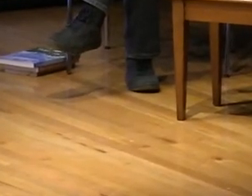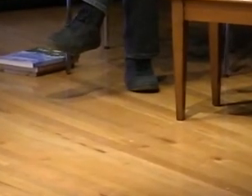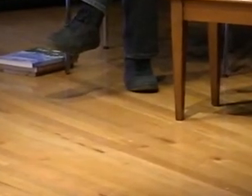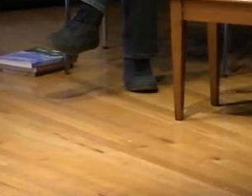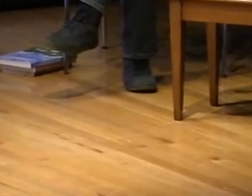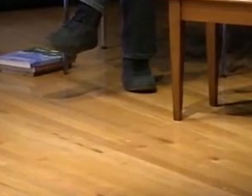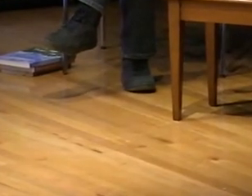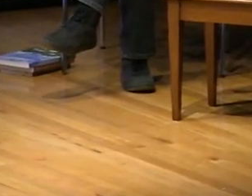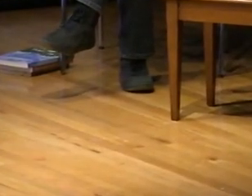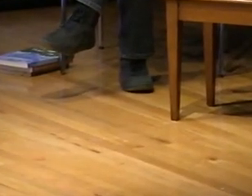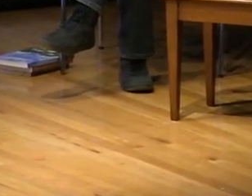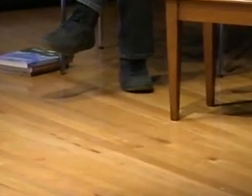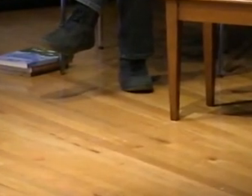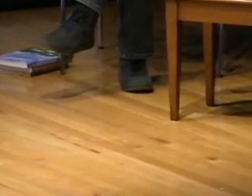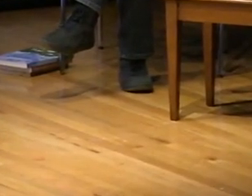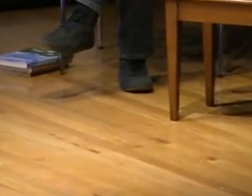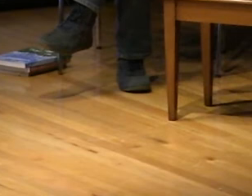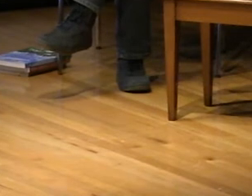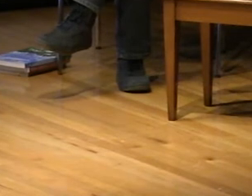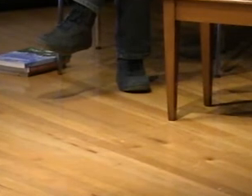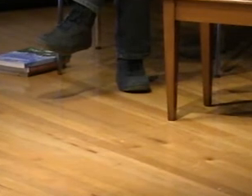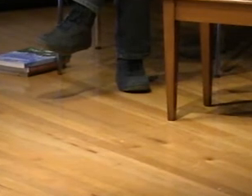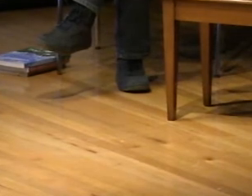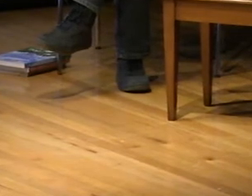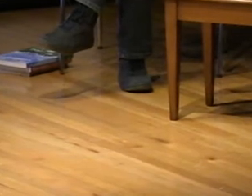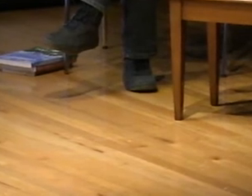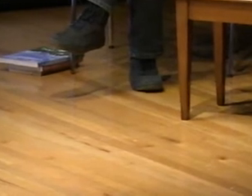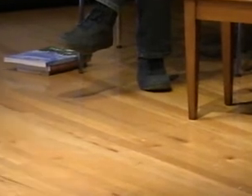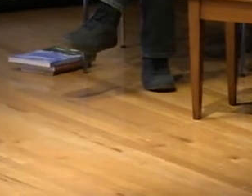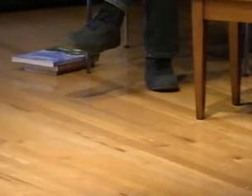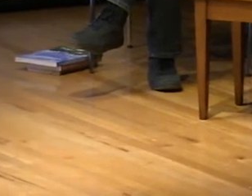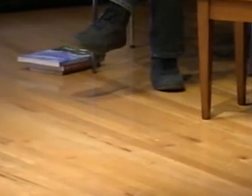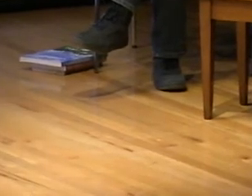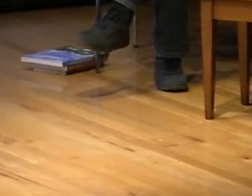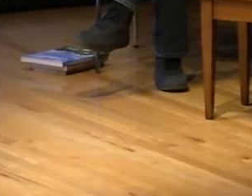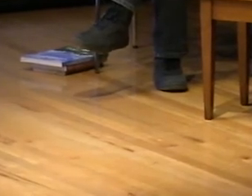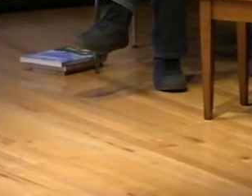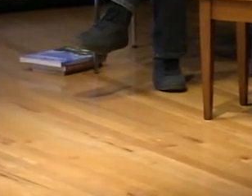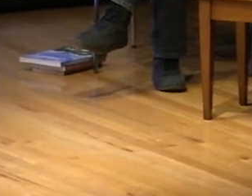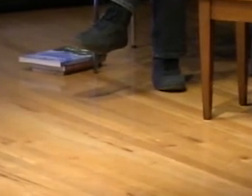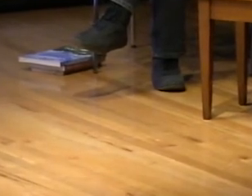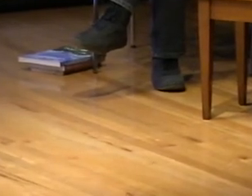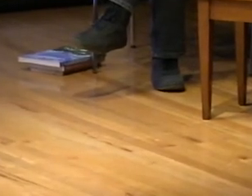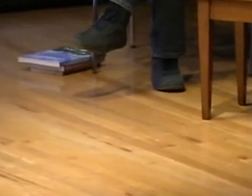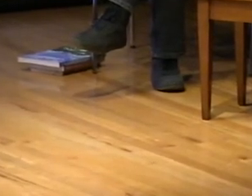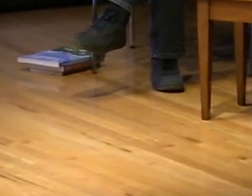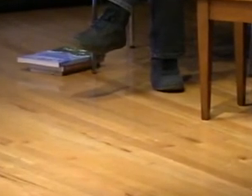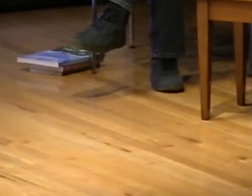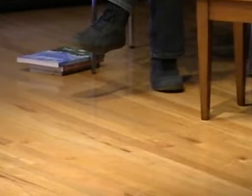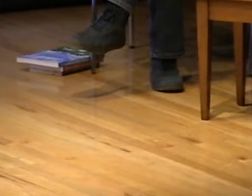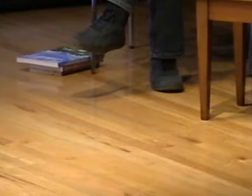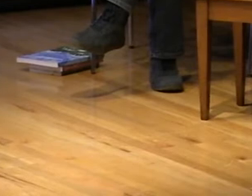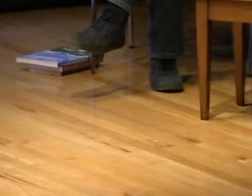es? ¿Cómo se come eso? Creo que mucha gente no identifica qué es este concepto. Y después pasaremos